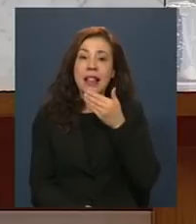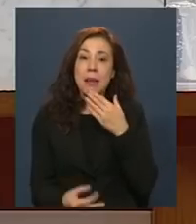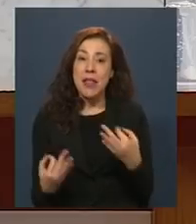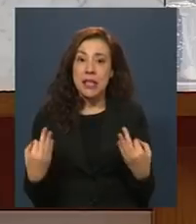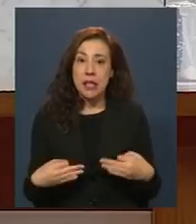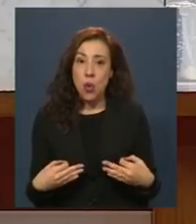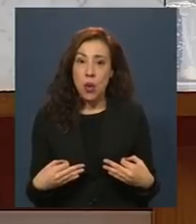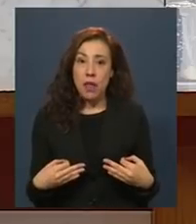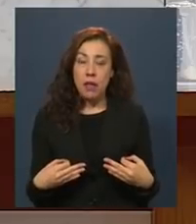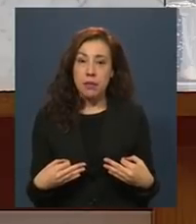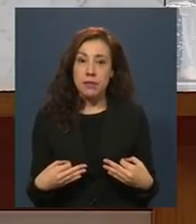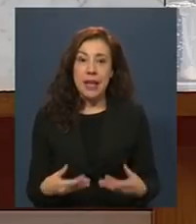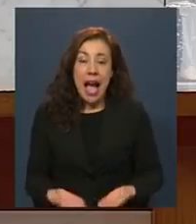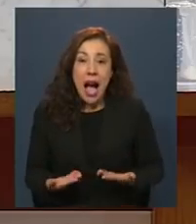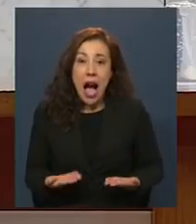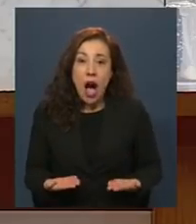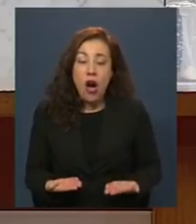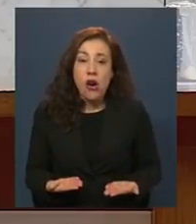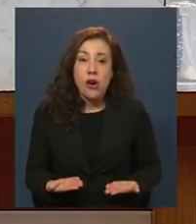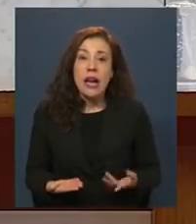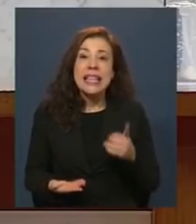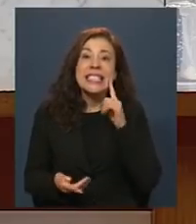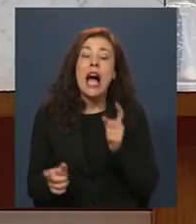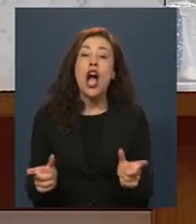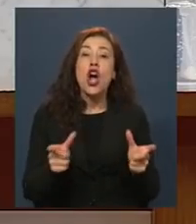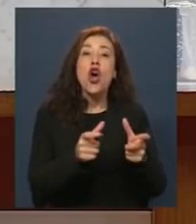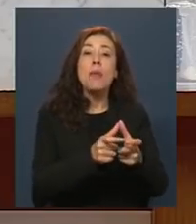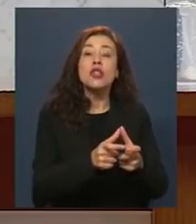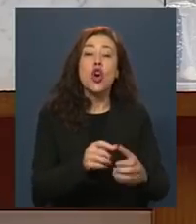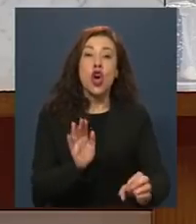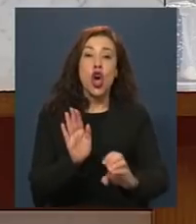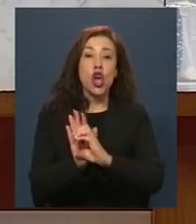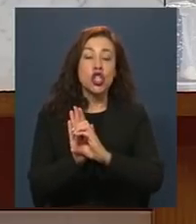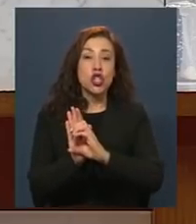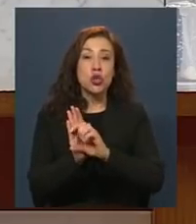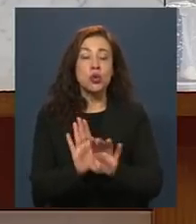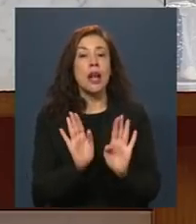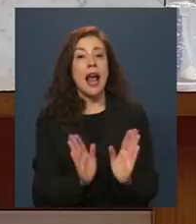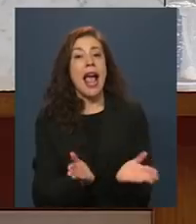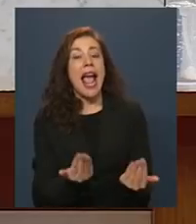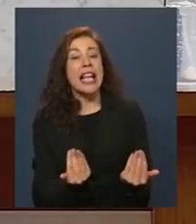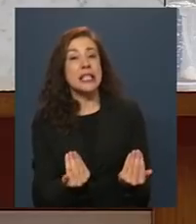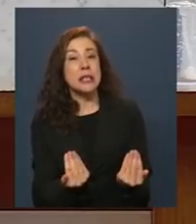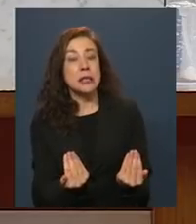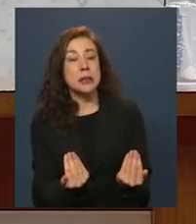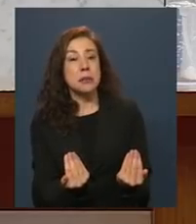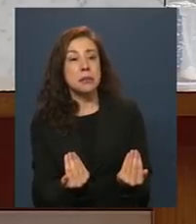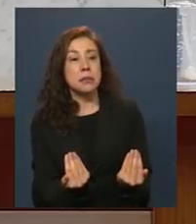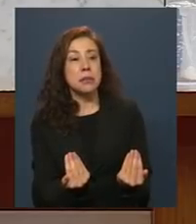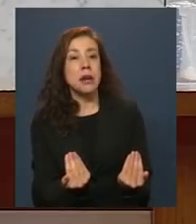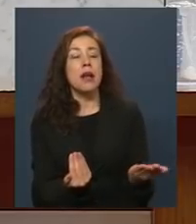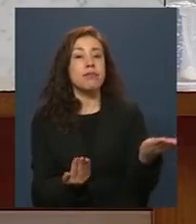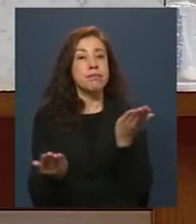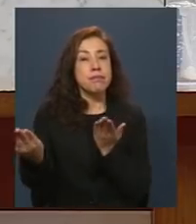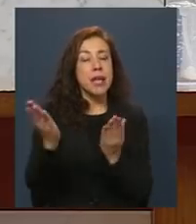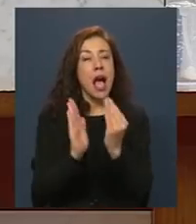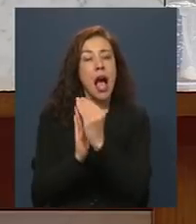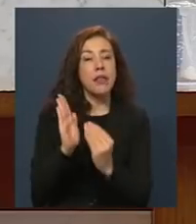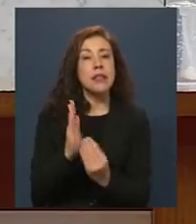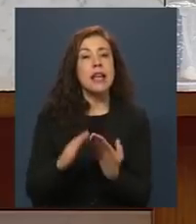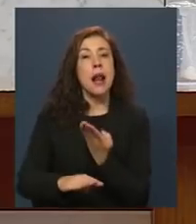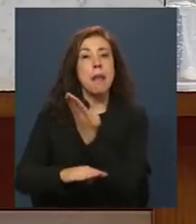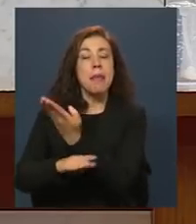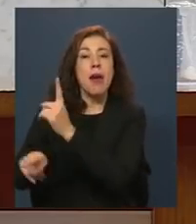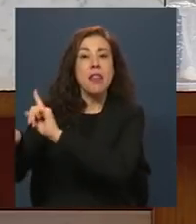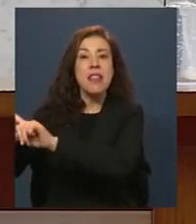Seguridad, y en este momento se encuentra en la Comisión de Constitución a la espera de recibir antecedentes solicitados a